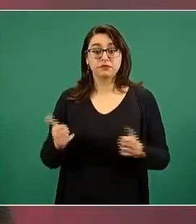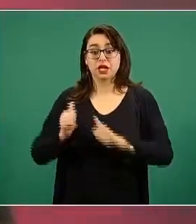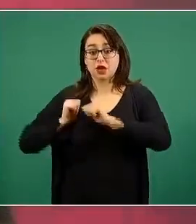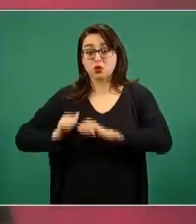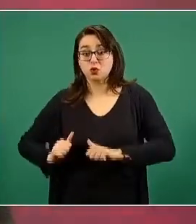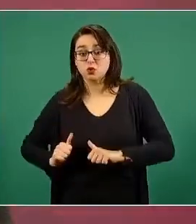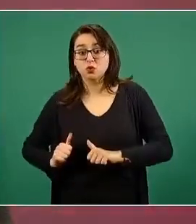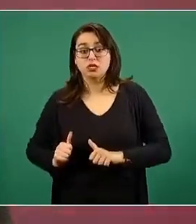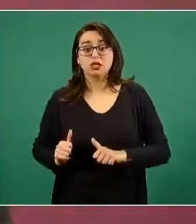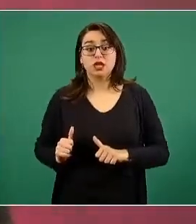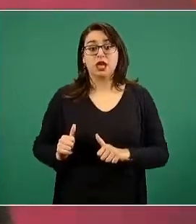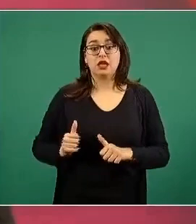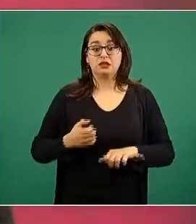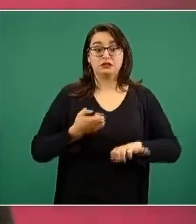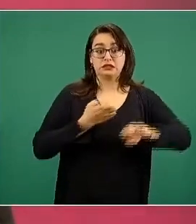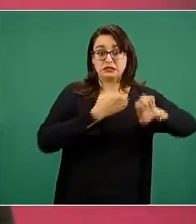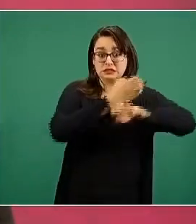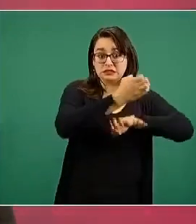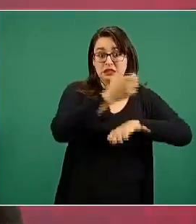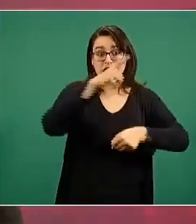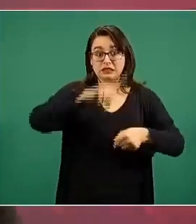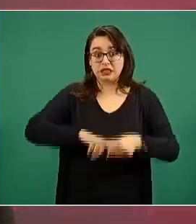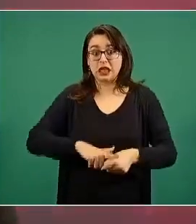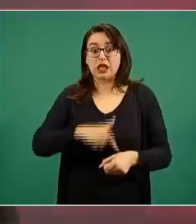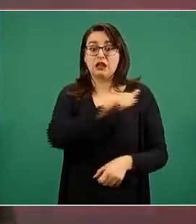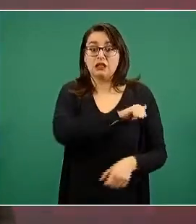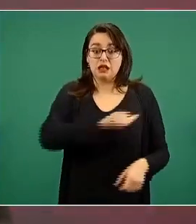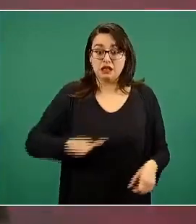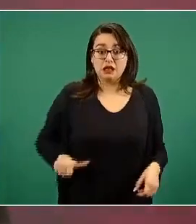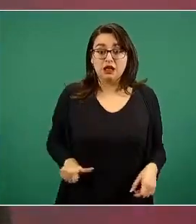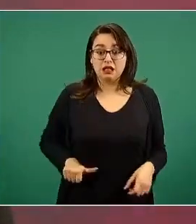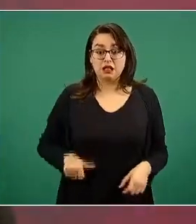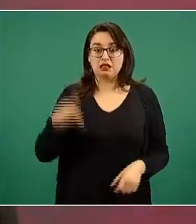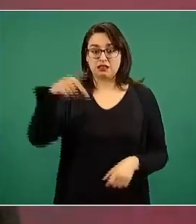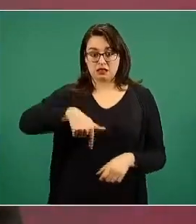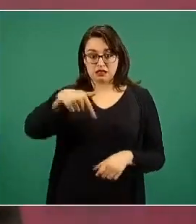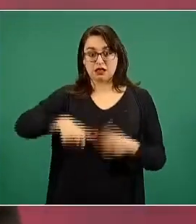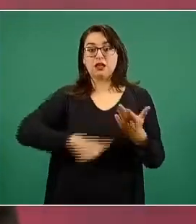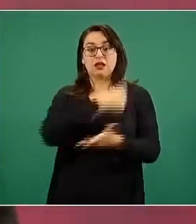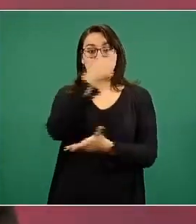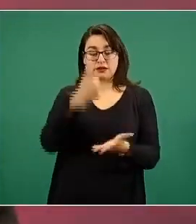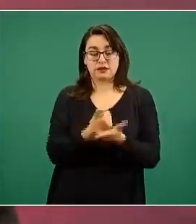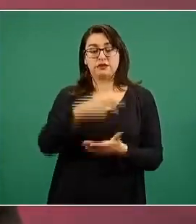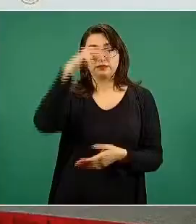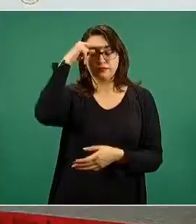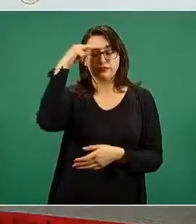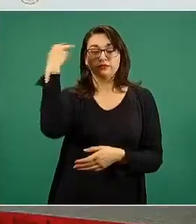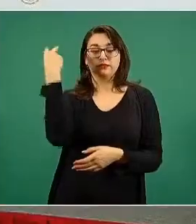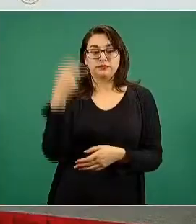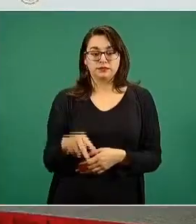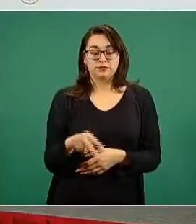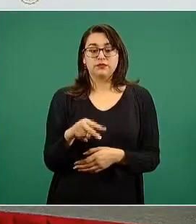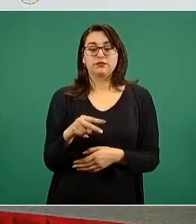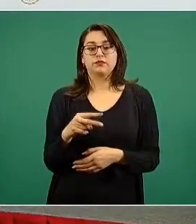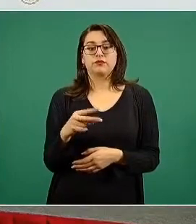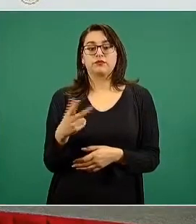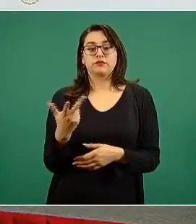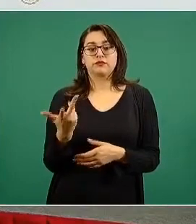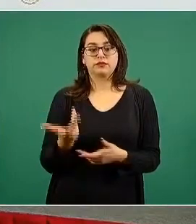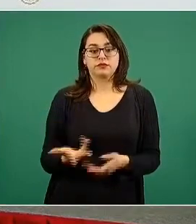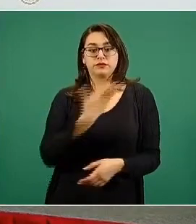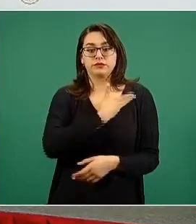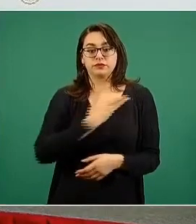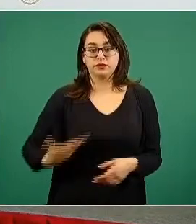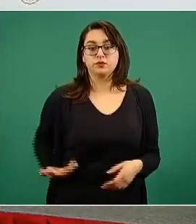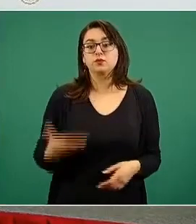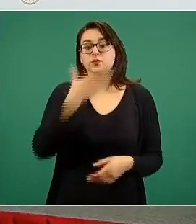realidad las autoridades locales, las alcaldías, por hablar de la Ciudad de México, los